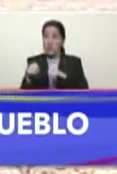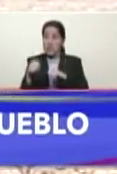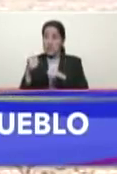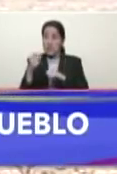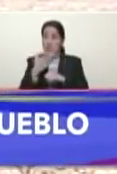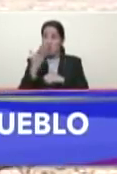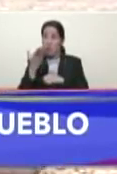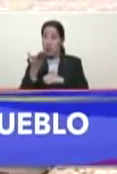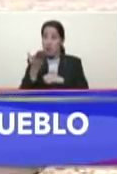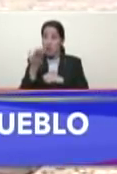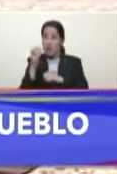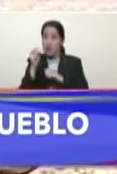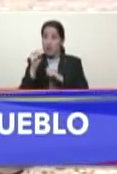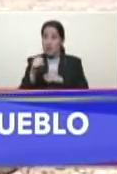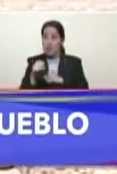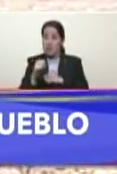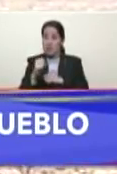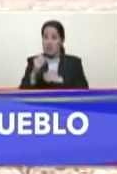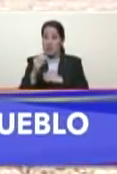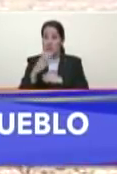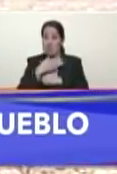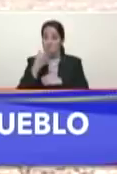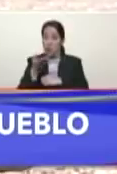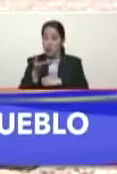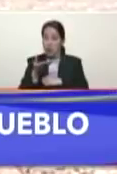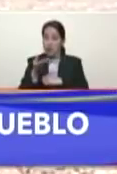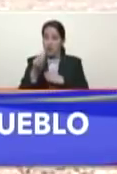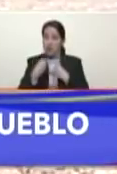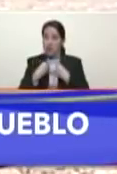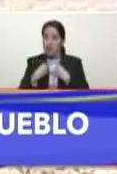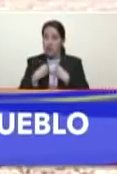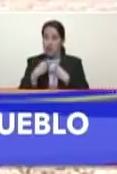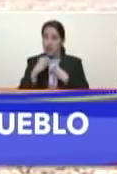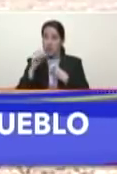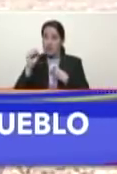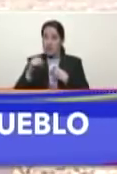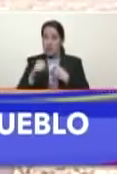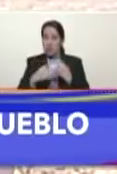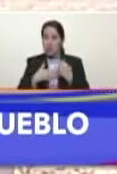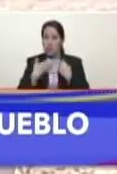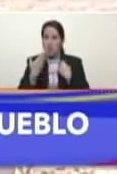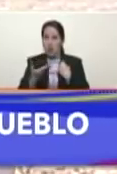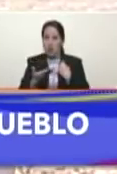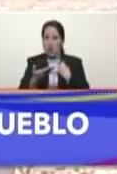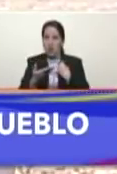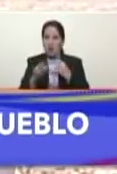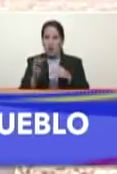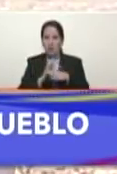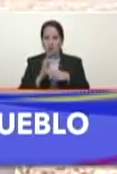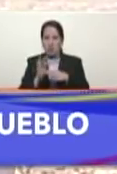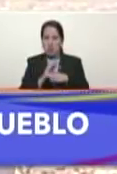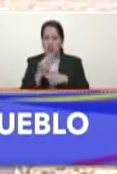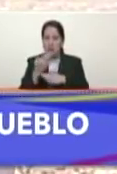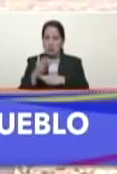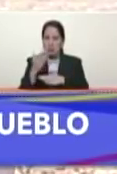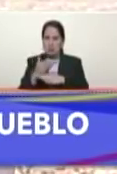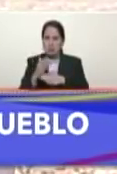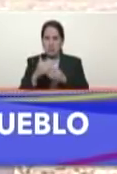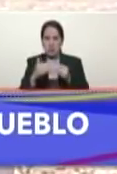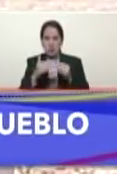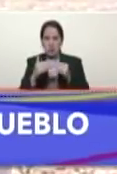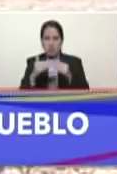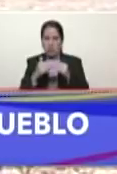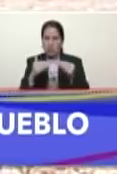sí se puede producir, sí se puede vivir, sí se puede funcionar sin el dólar y sin el sistema